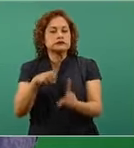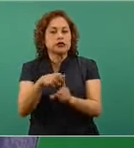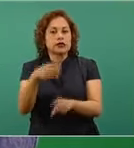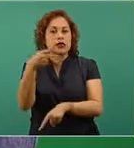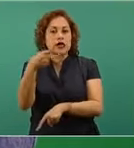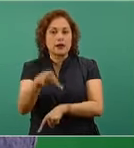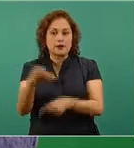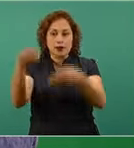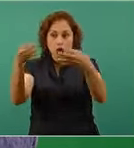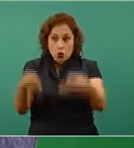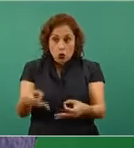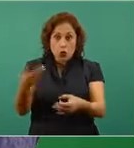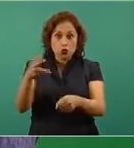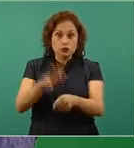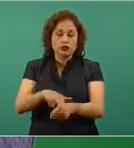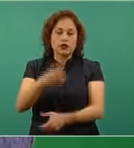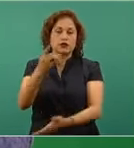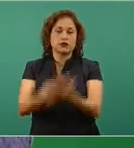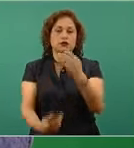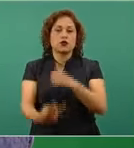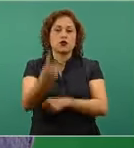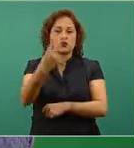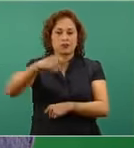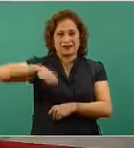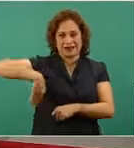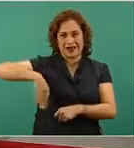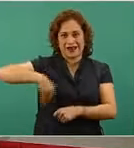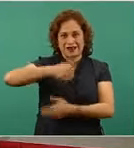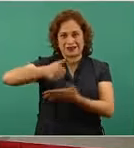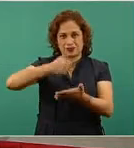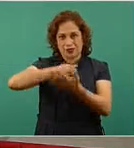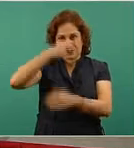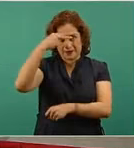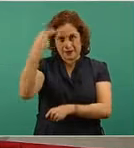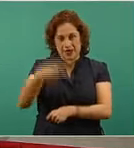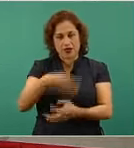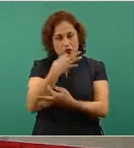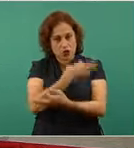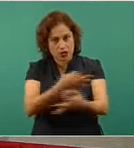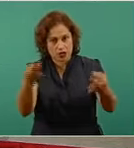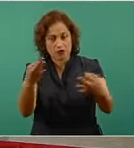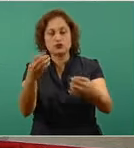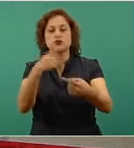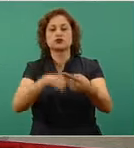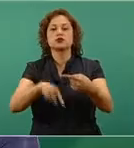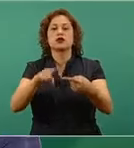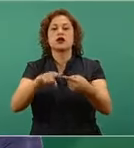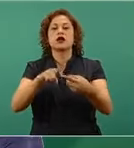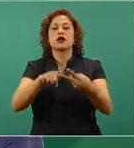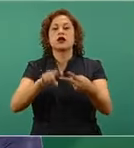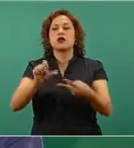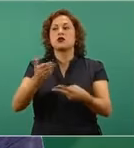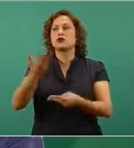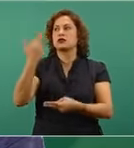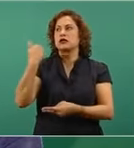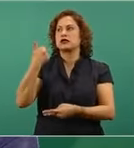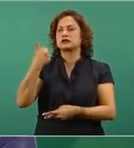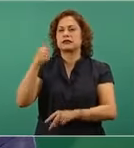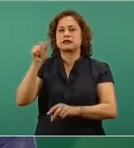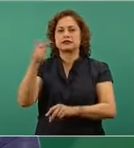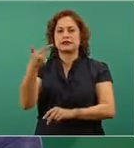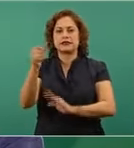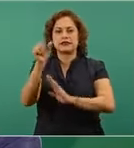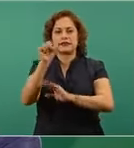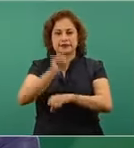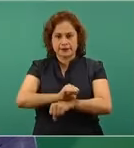como clínicas propiamente 2, la que recientemente se anunció en la Ciudad de México y hace ya más de 6 o 7 semanas una que